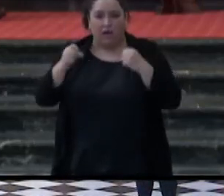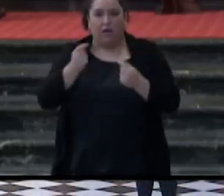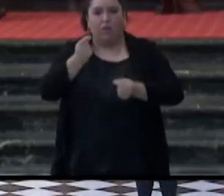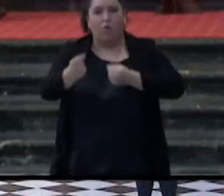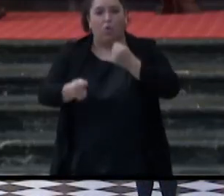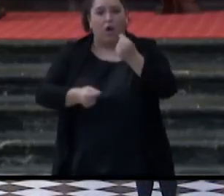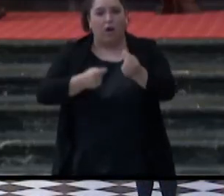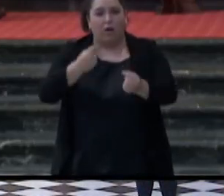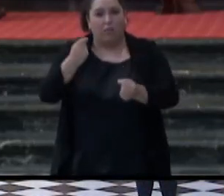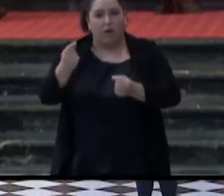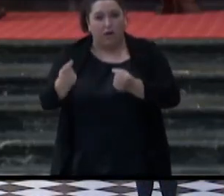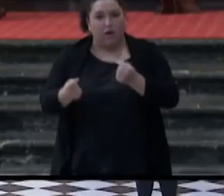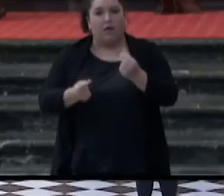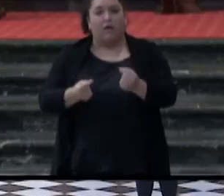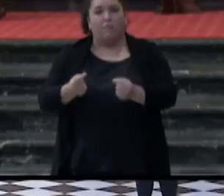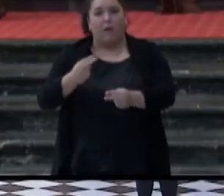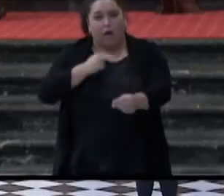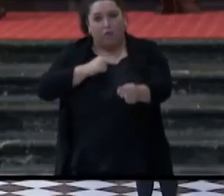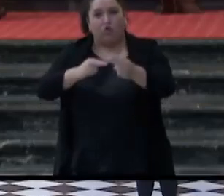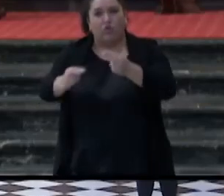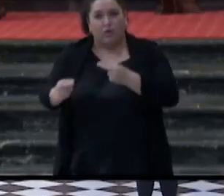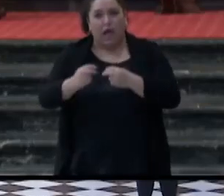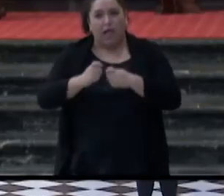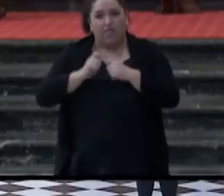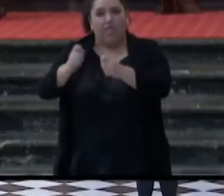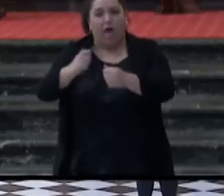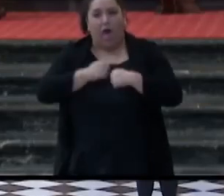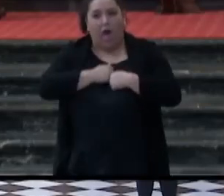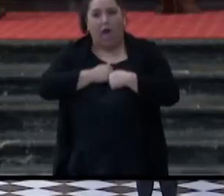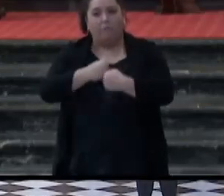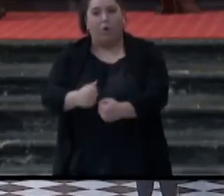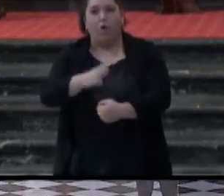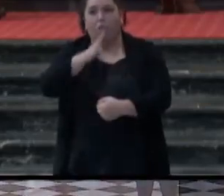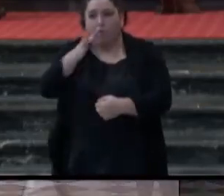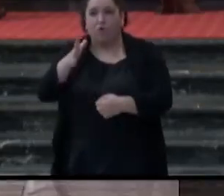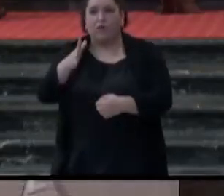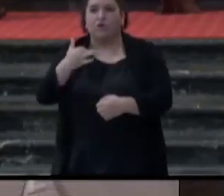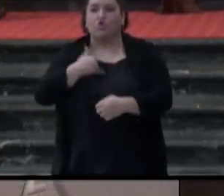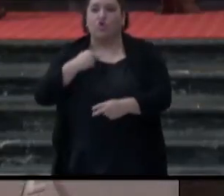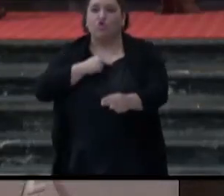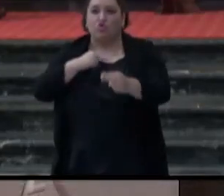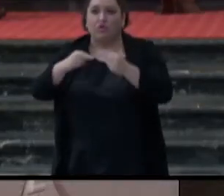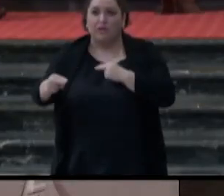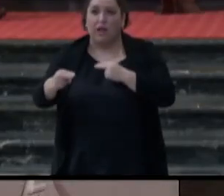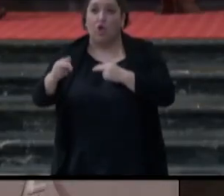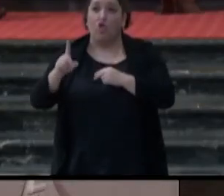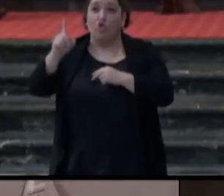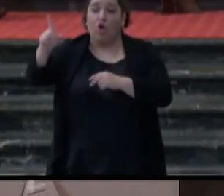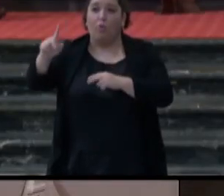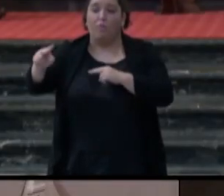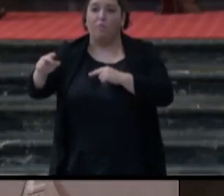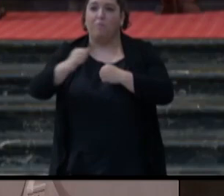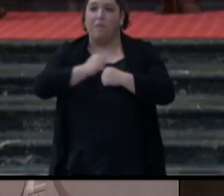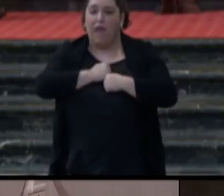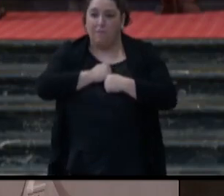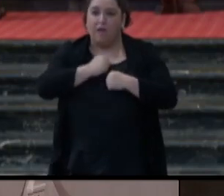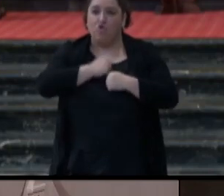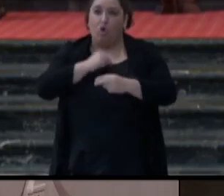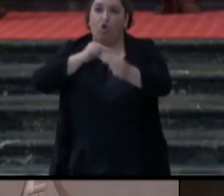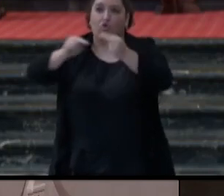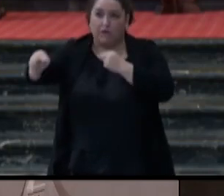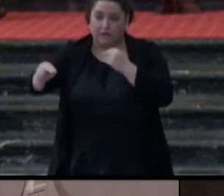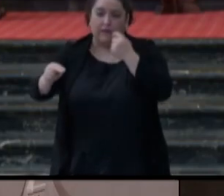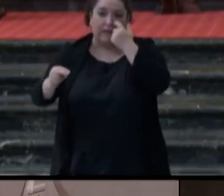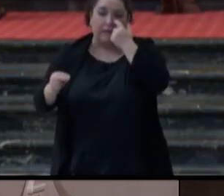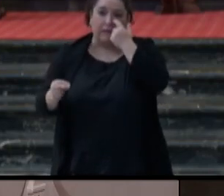en un amor de correspondencia puesto que es una respuesta al amor que Dios me tiene